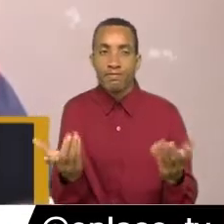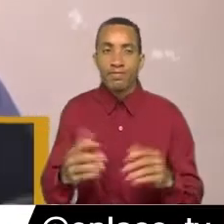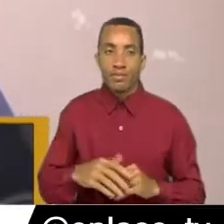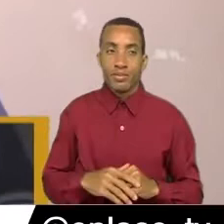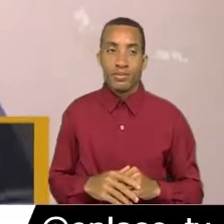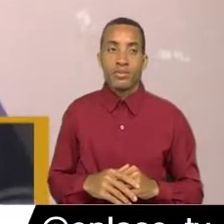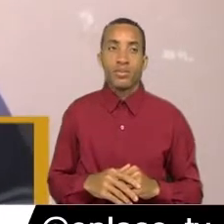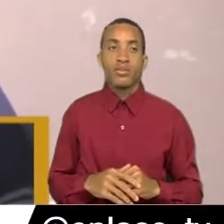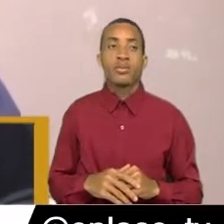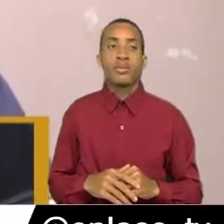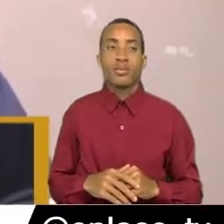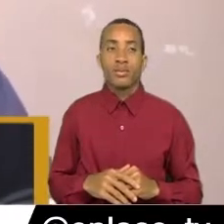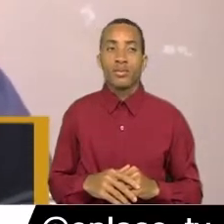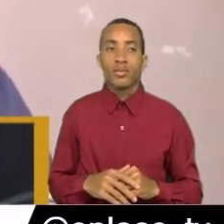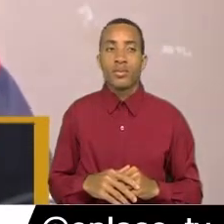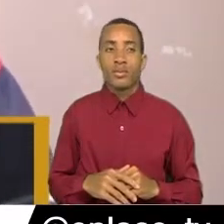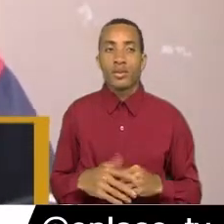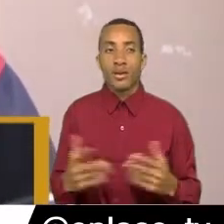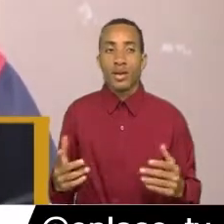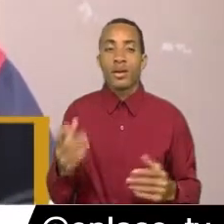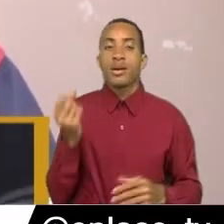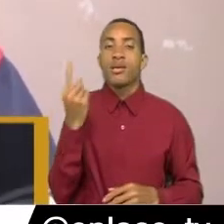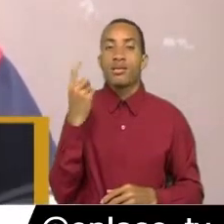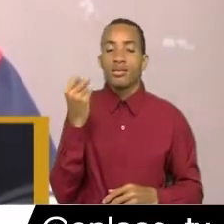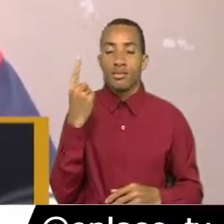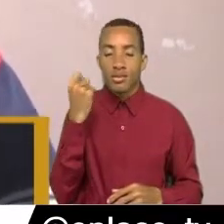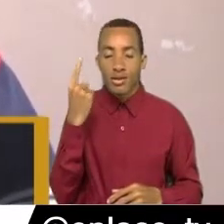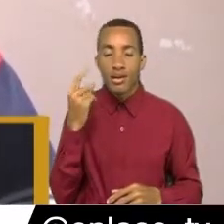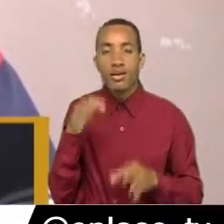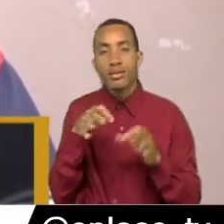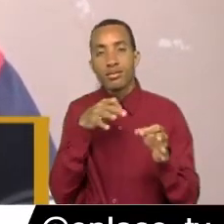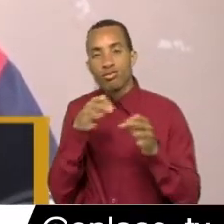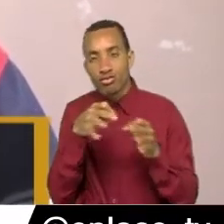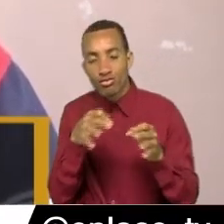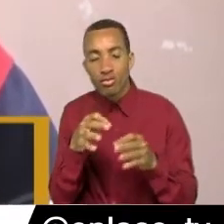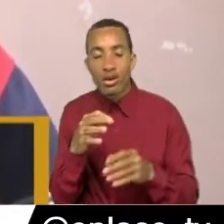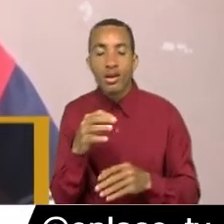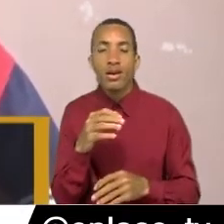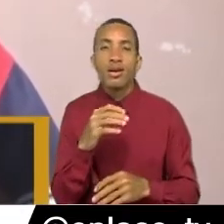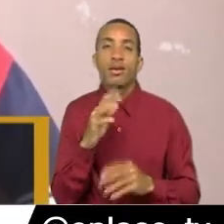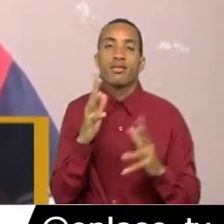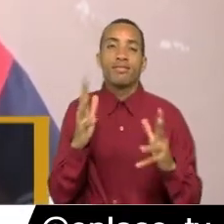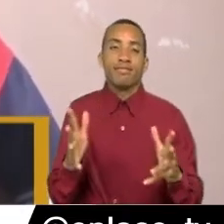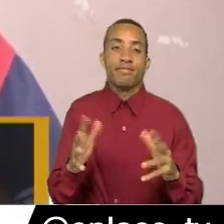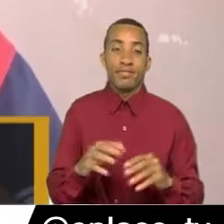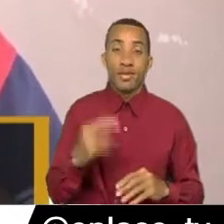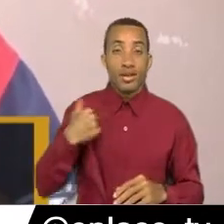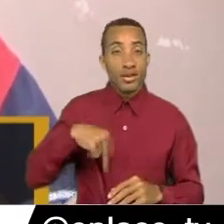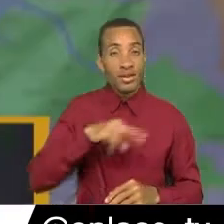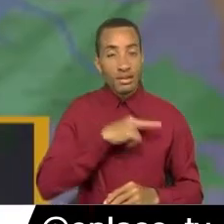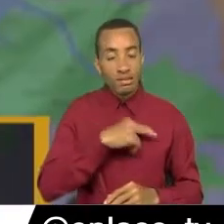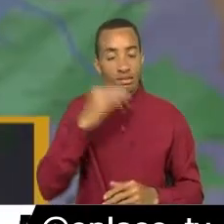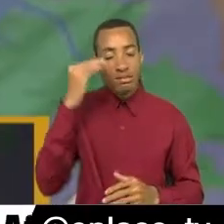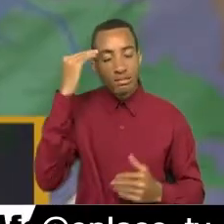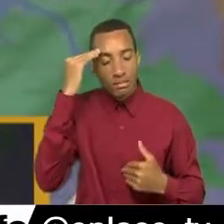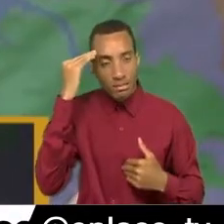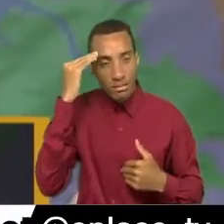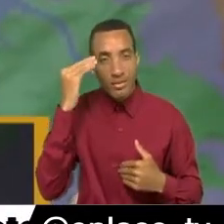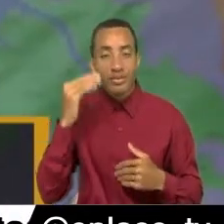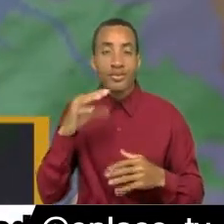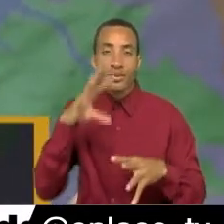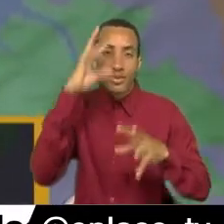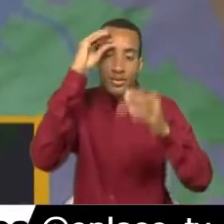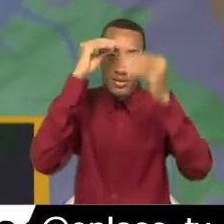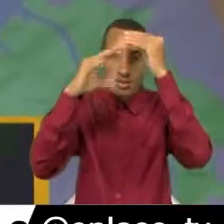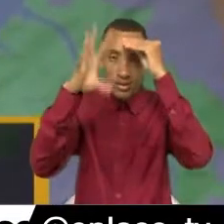muy explicable, entendido, y es con el fin de concientizarnos y aprender, porque son talleres